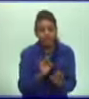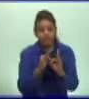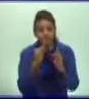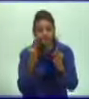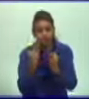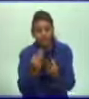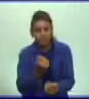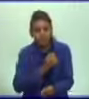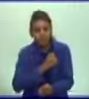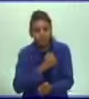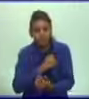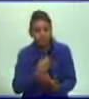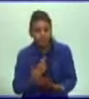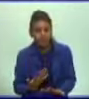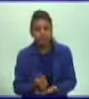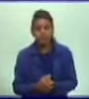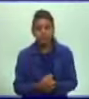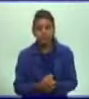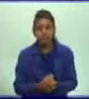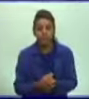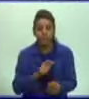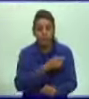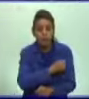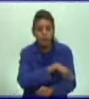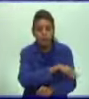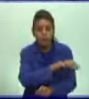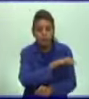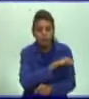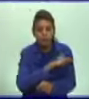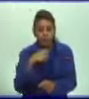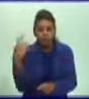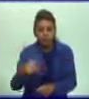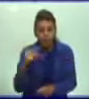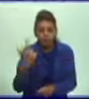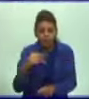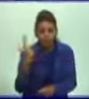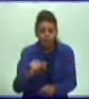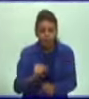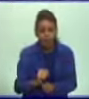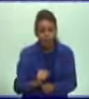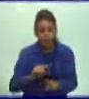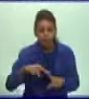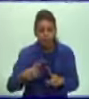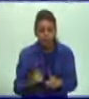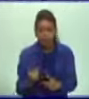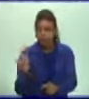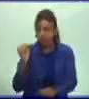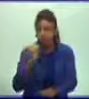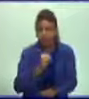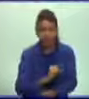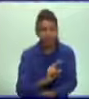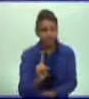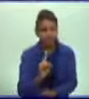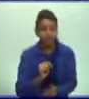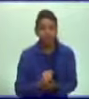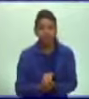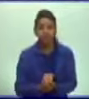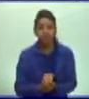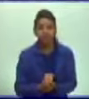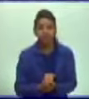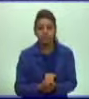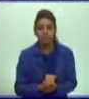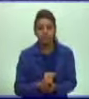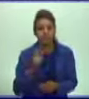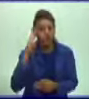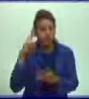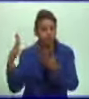seres queridos, un pueblo asediado, pero que no se ha rendido. Y